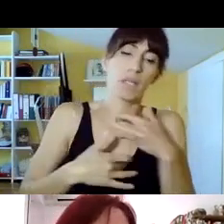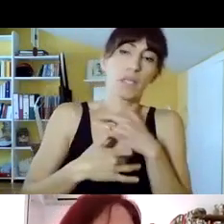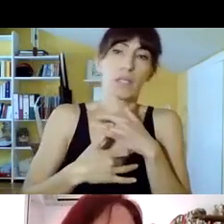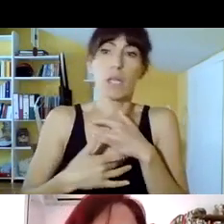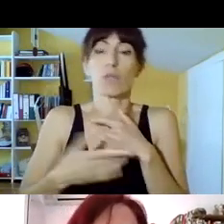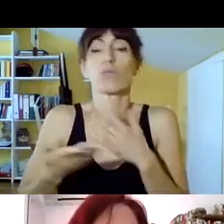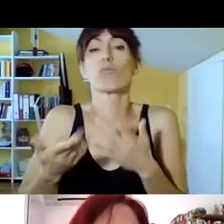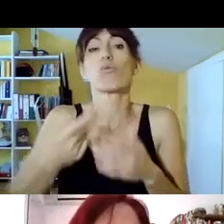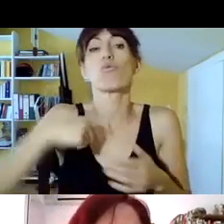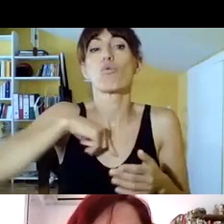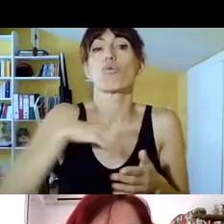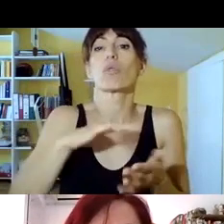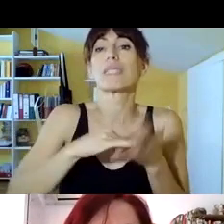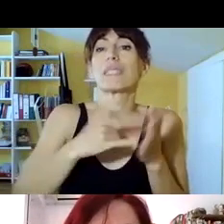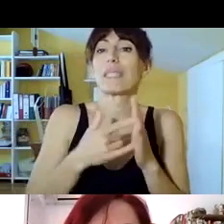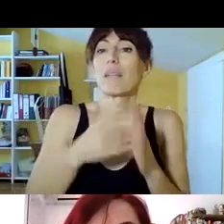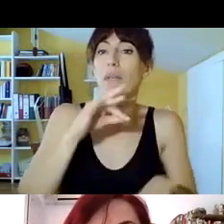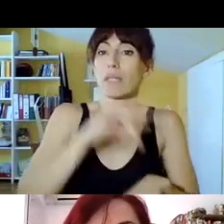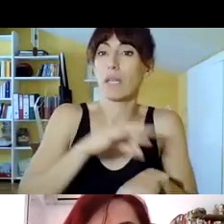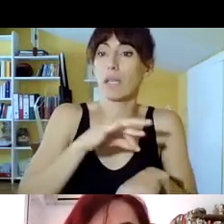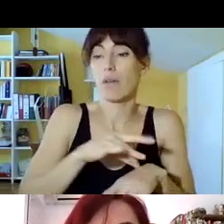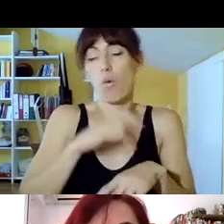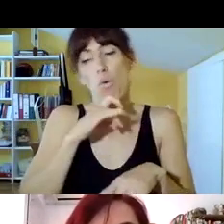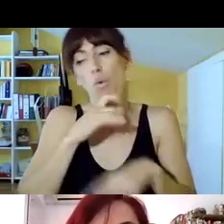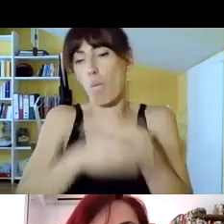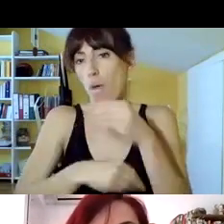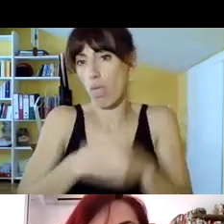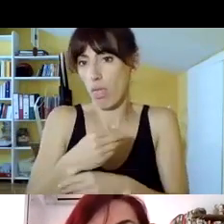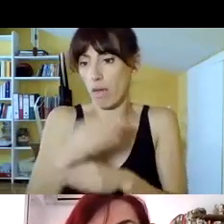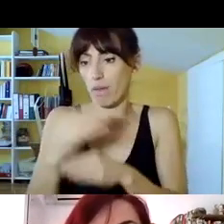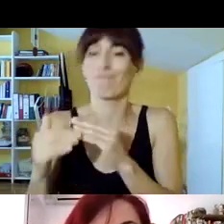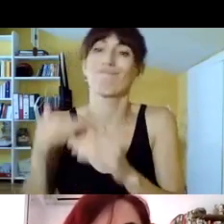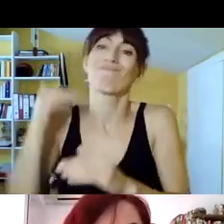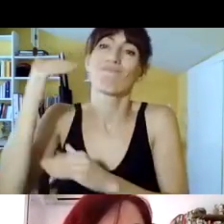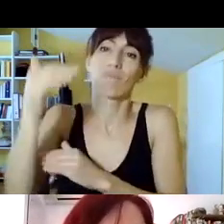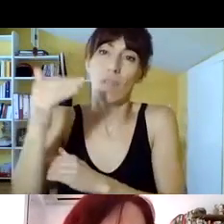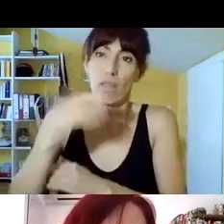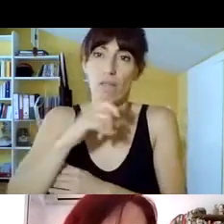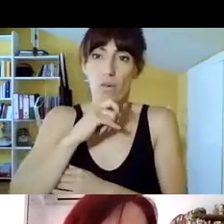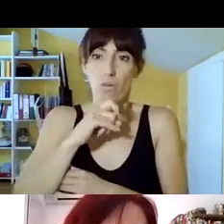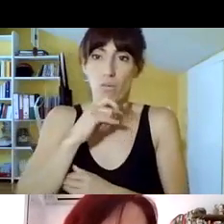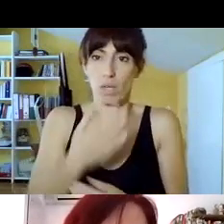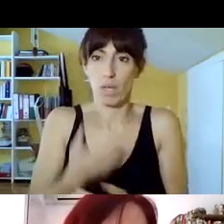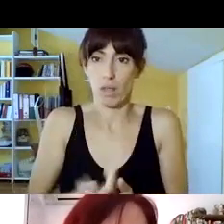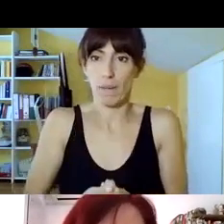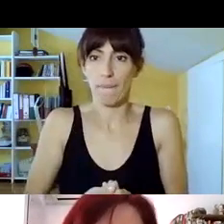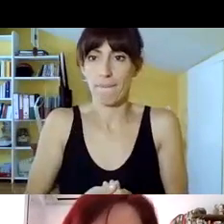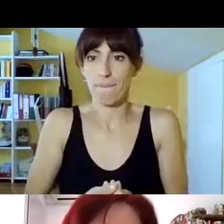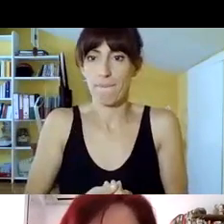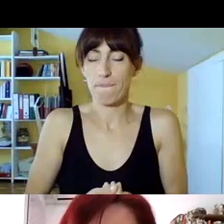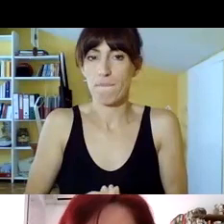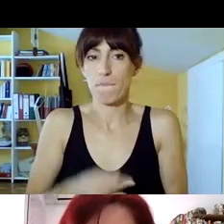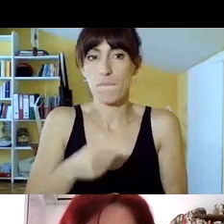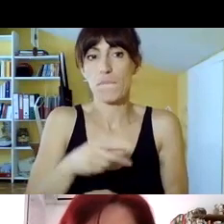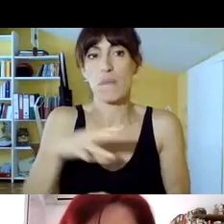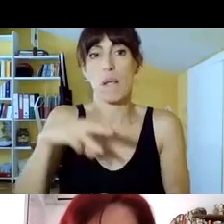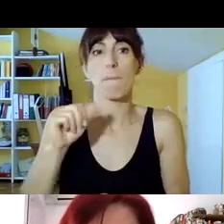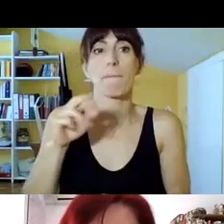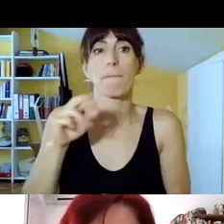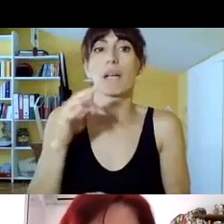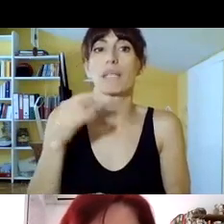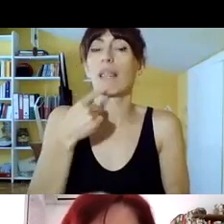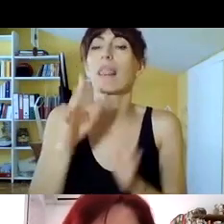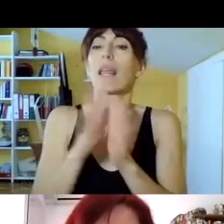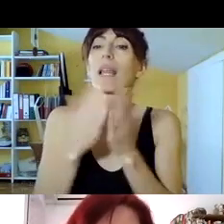sistema sanitario, trascender esta dificultad que cuenta muy bien Marta Sanz en esta cita que es del